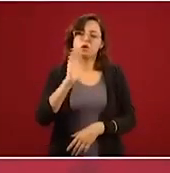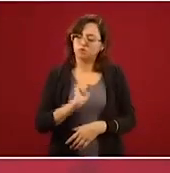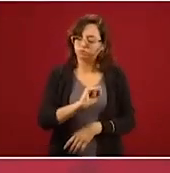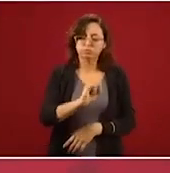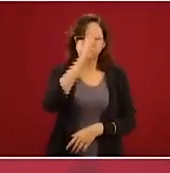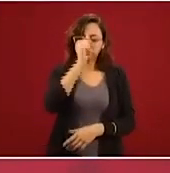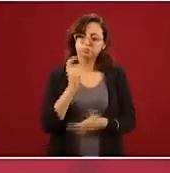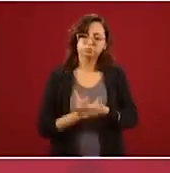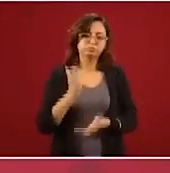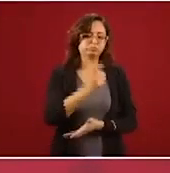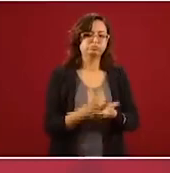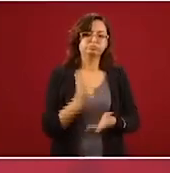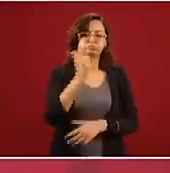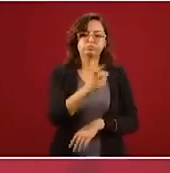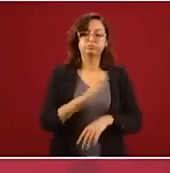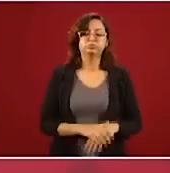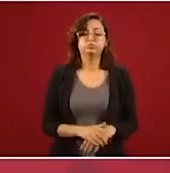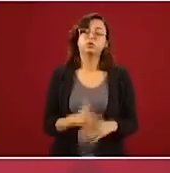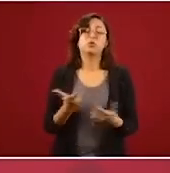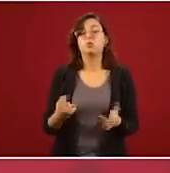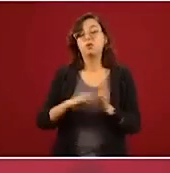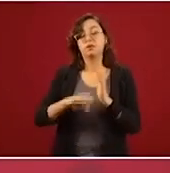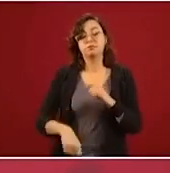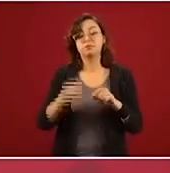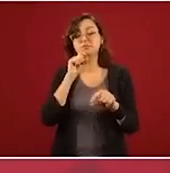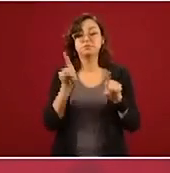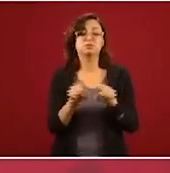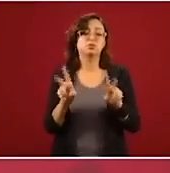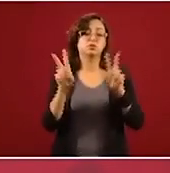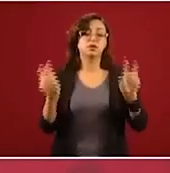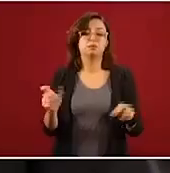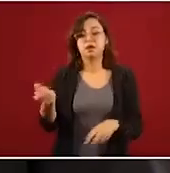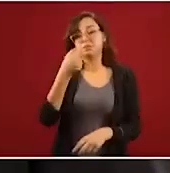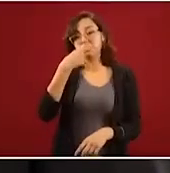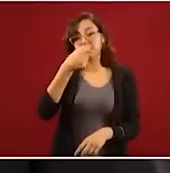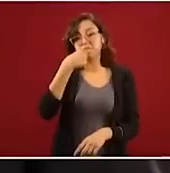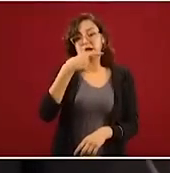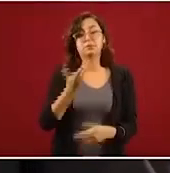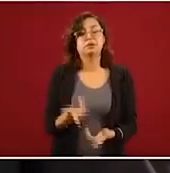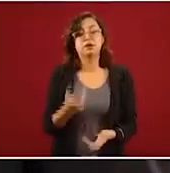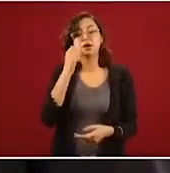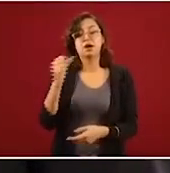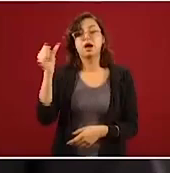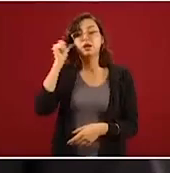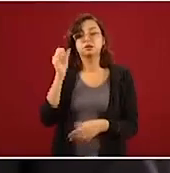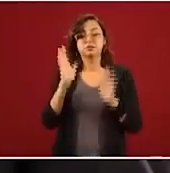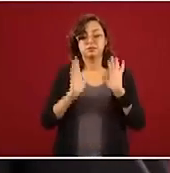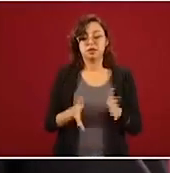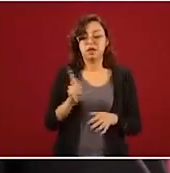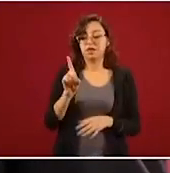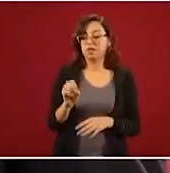de los medicamentos, aprovecho también para informarlo. Ayer se publicó ya en el Diario